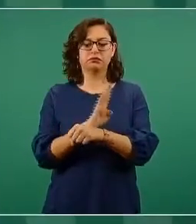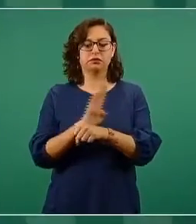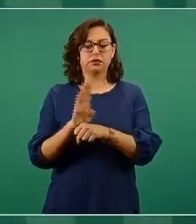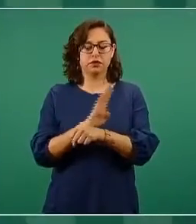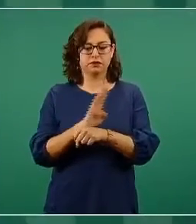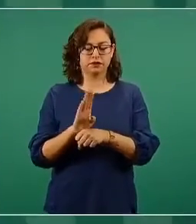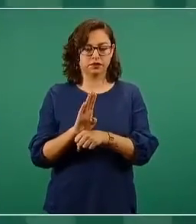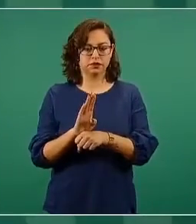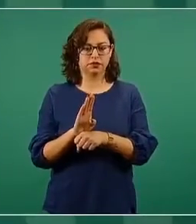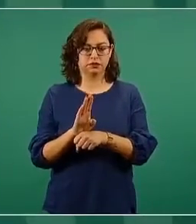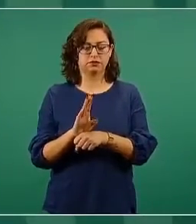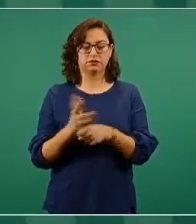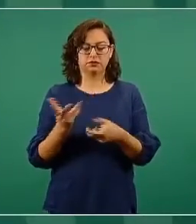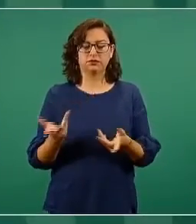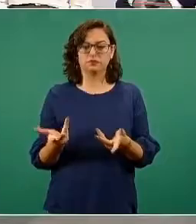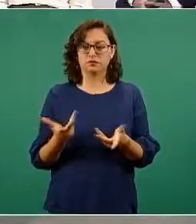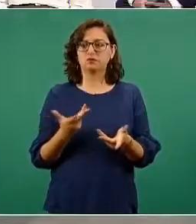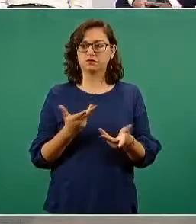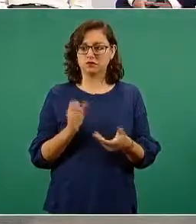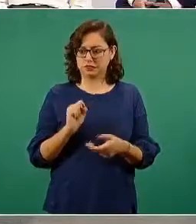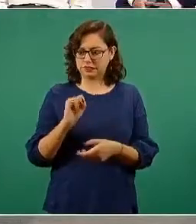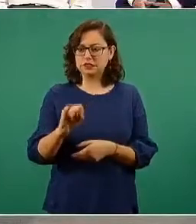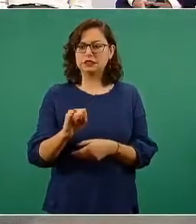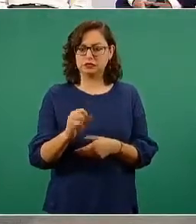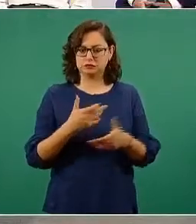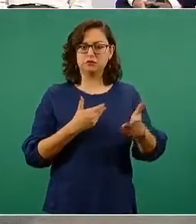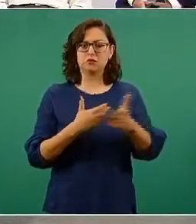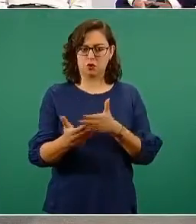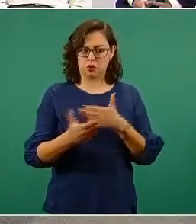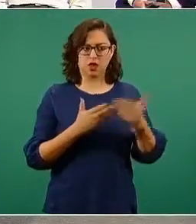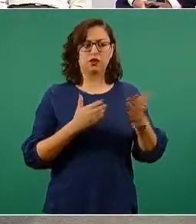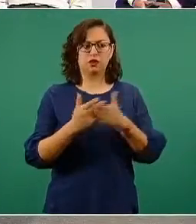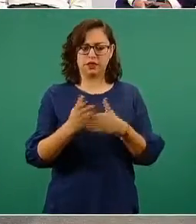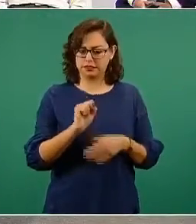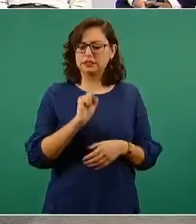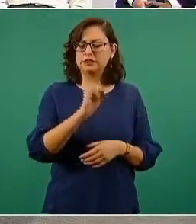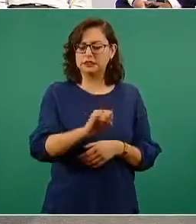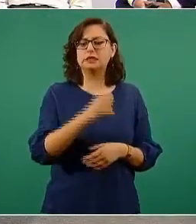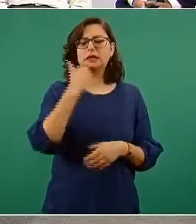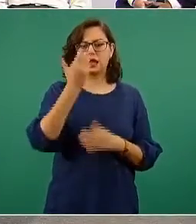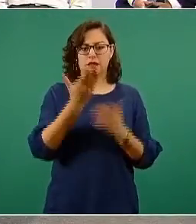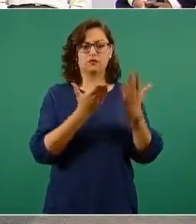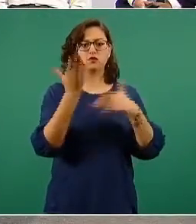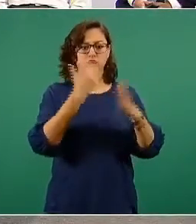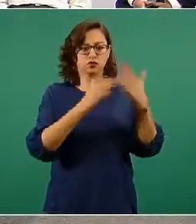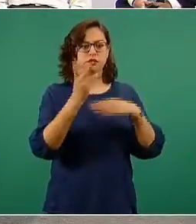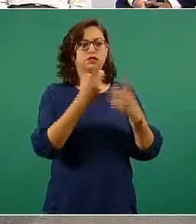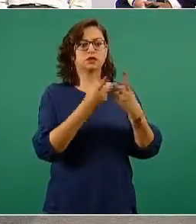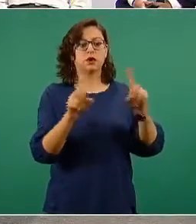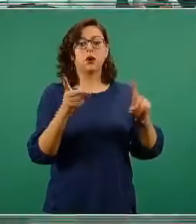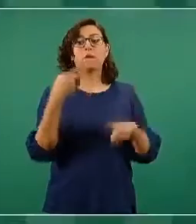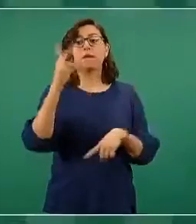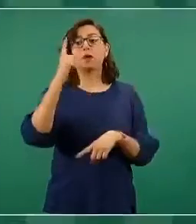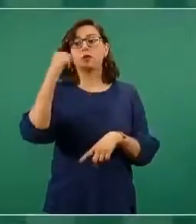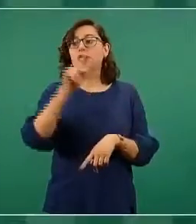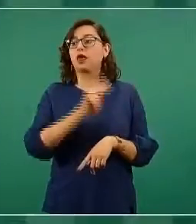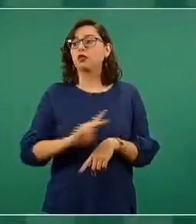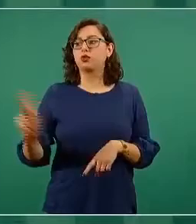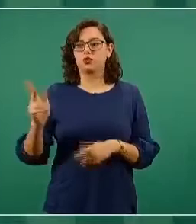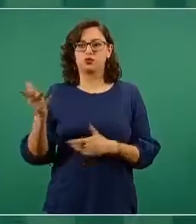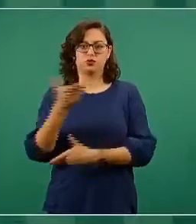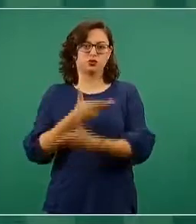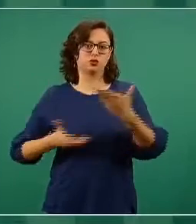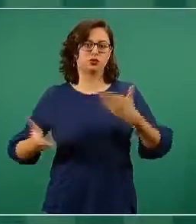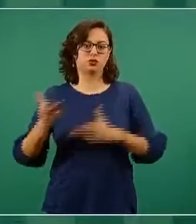país, pero forjada desde abajo y para todos. Y eso es lo que